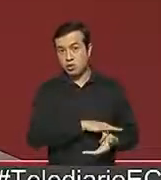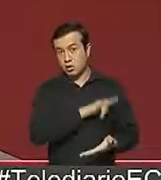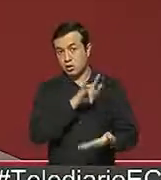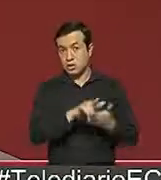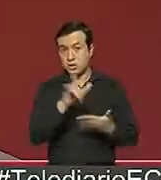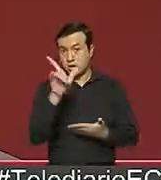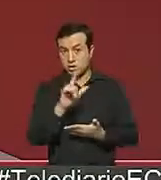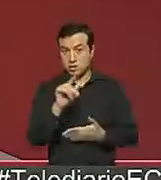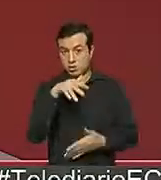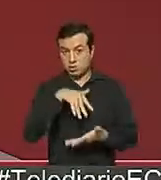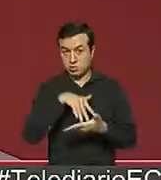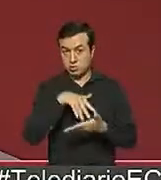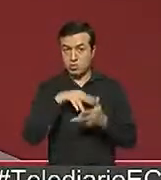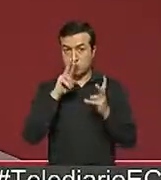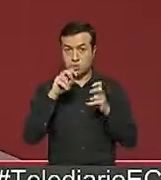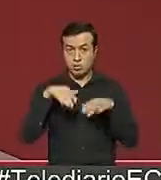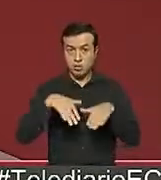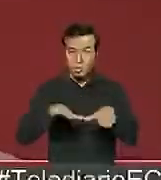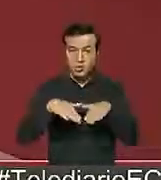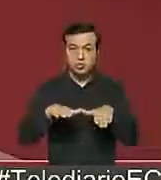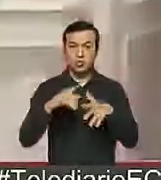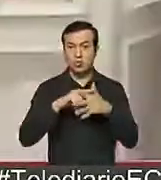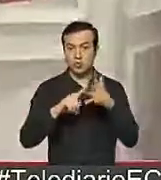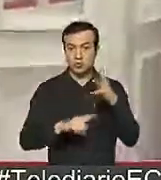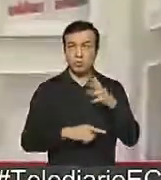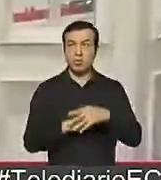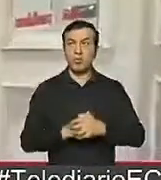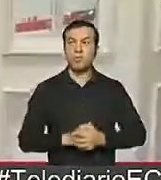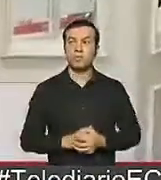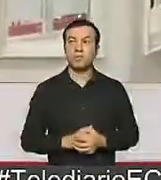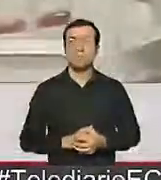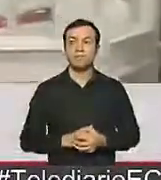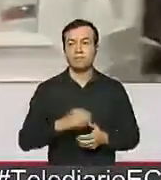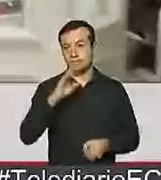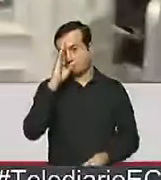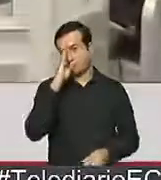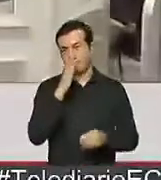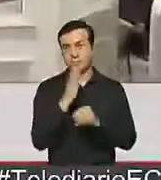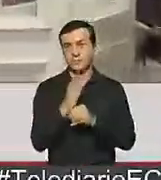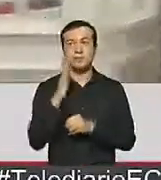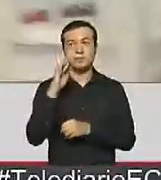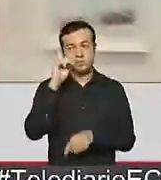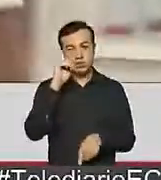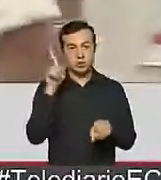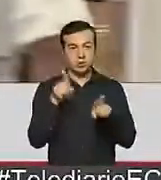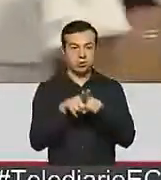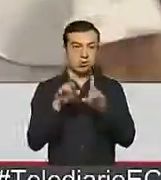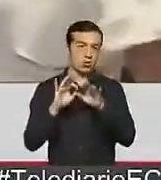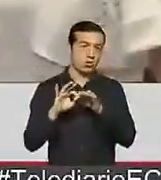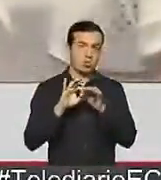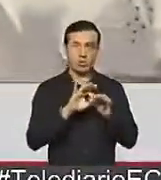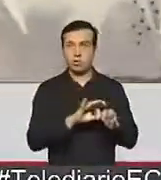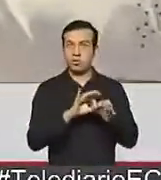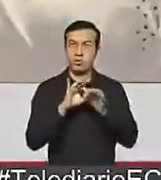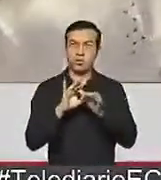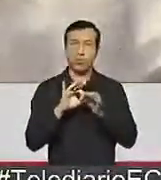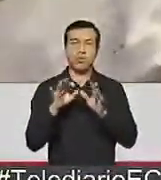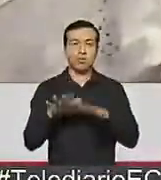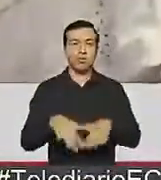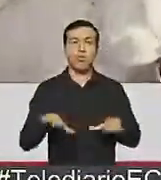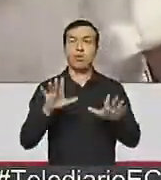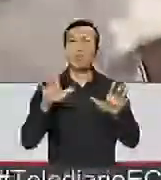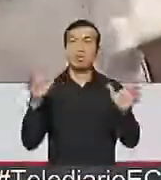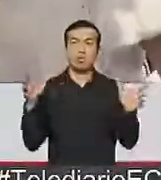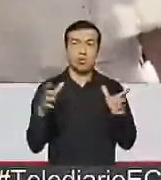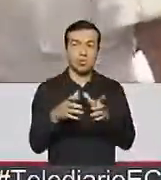a especializarse en temas de diseño. El propósito es generar un acuerdo de cooperación entre la reconocida